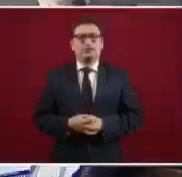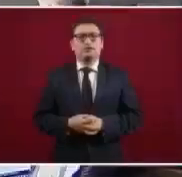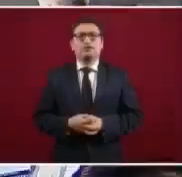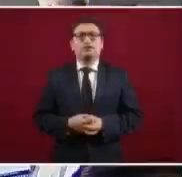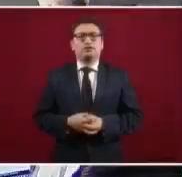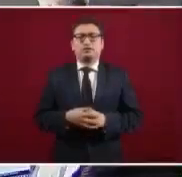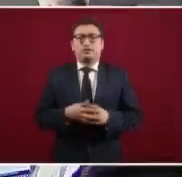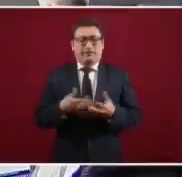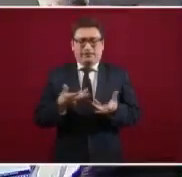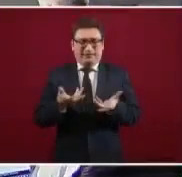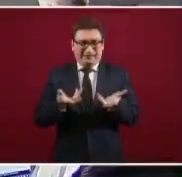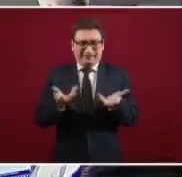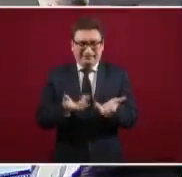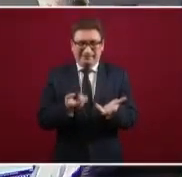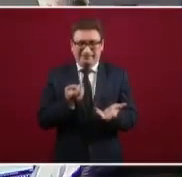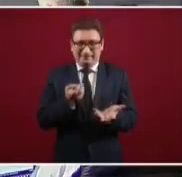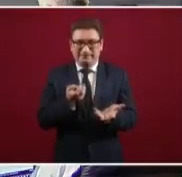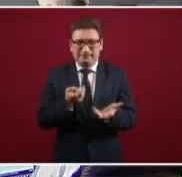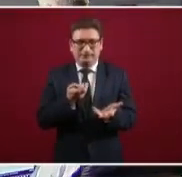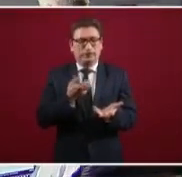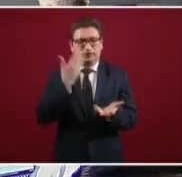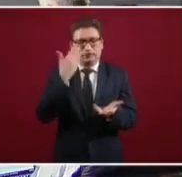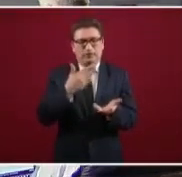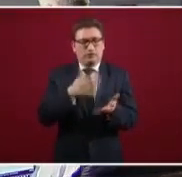hacer esta transición